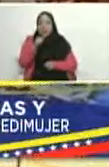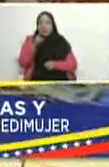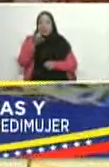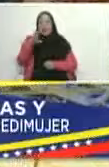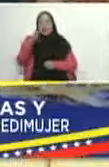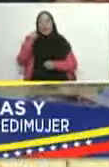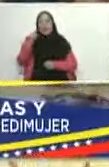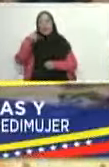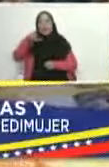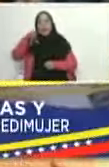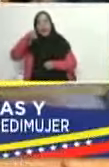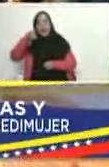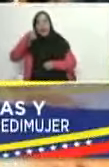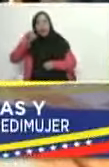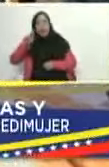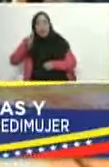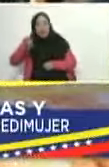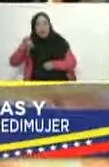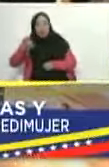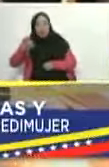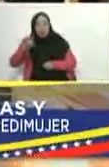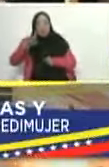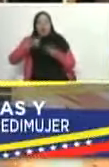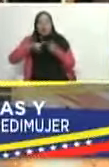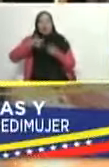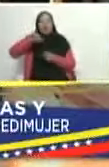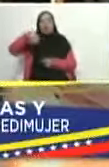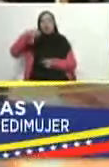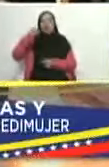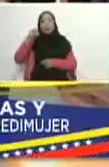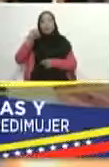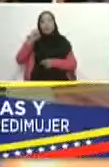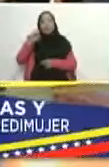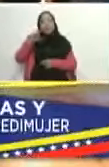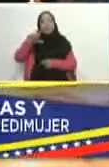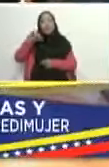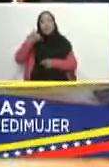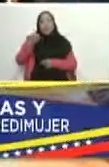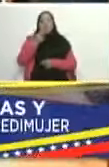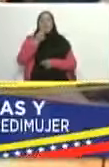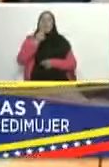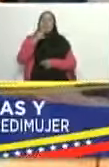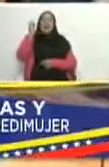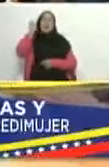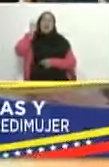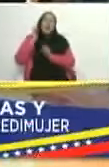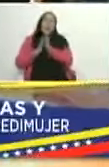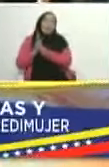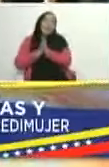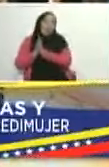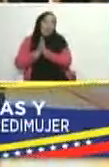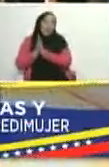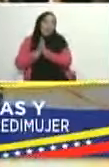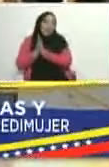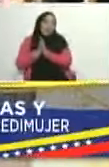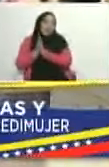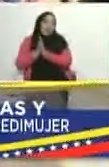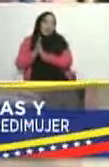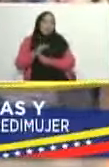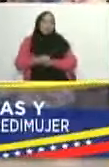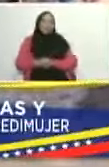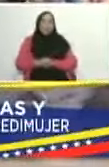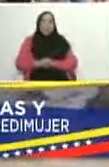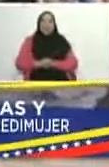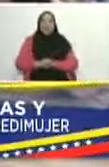Jocelyn. Bueno, mira esta belleza de estas mujeres, Silita. Ah, ¿qué te parece? Una